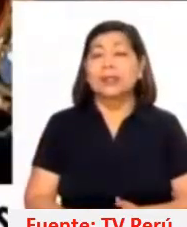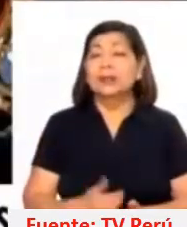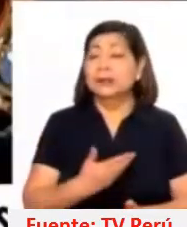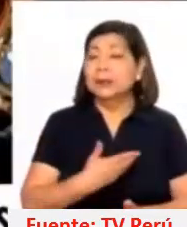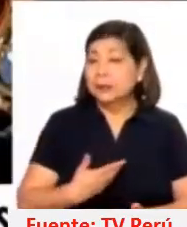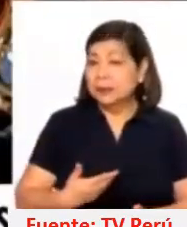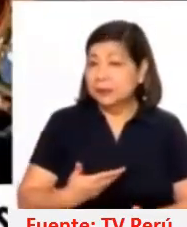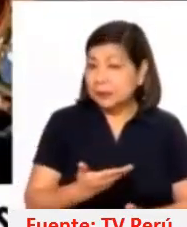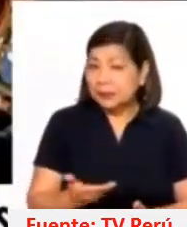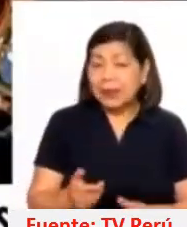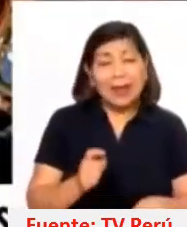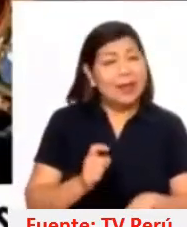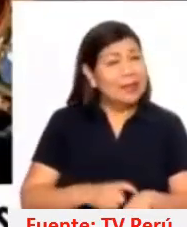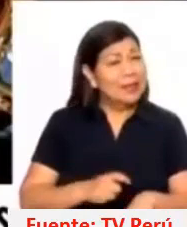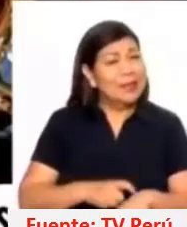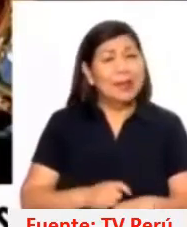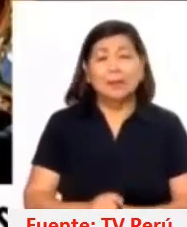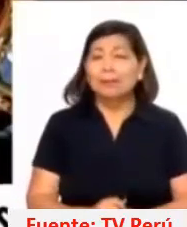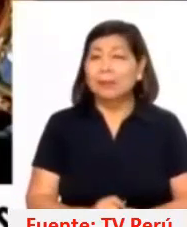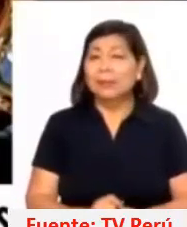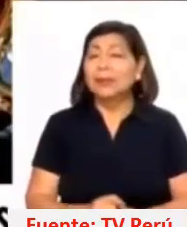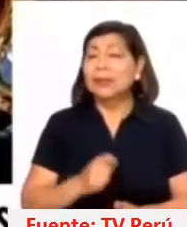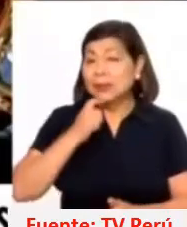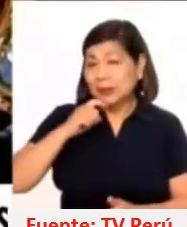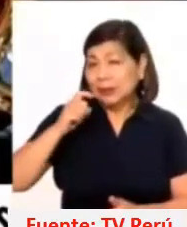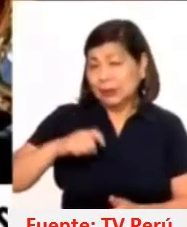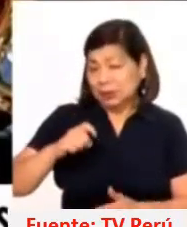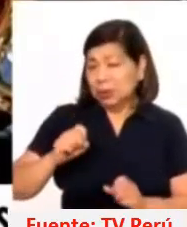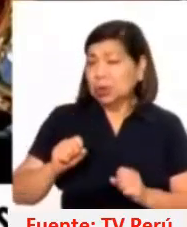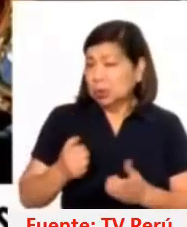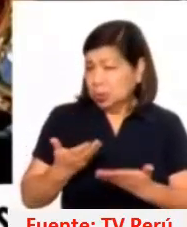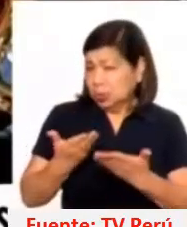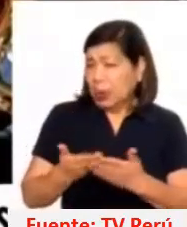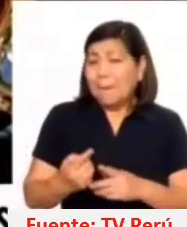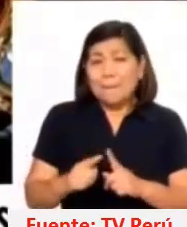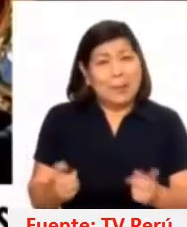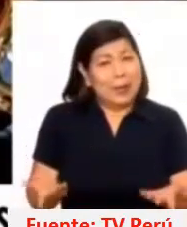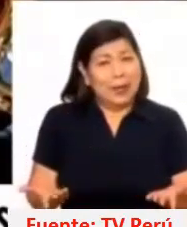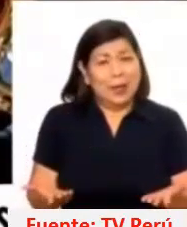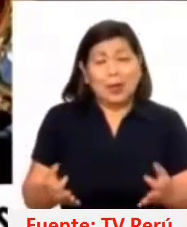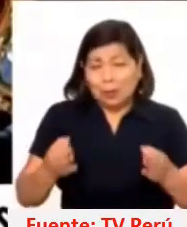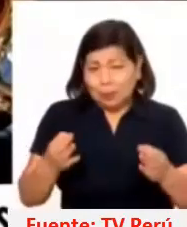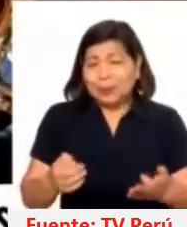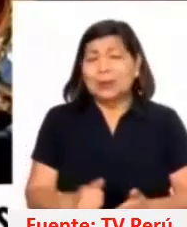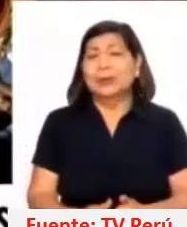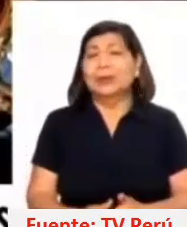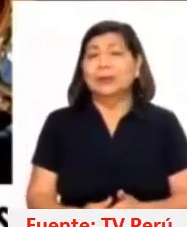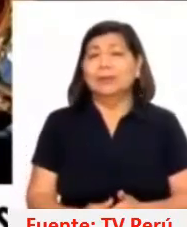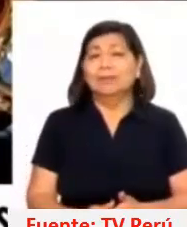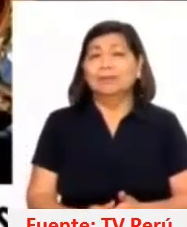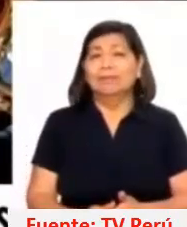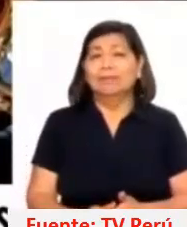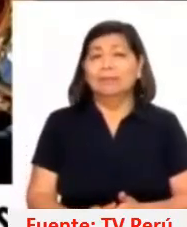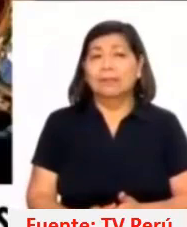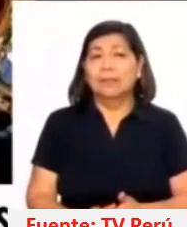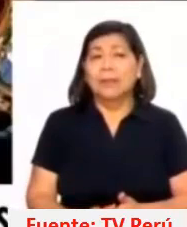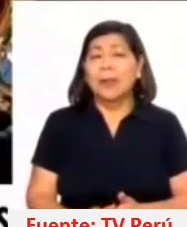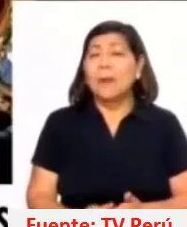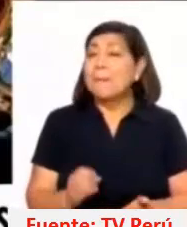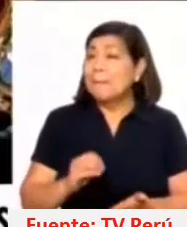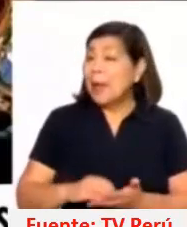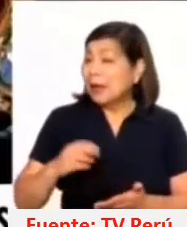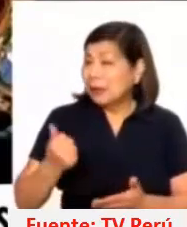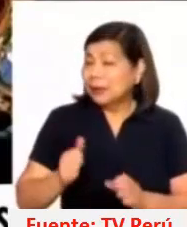presidente, el tiempo que sea necesario nosotros le pasamos la voz, pero estamos seguros que eso va a ser